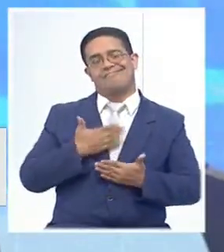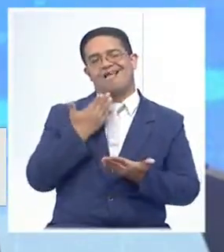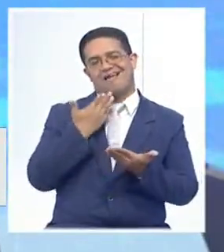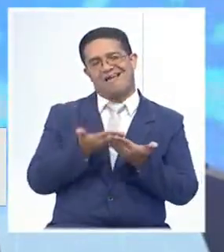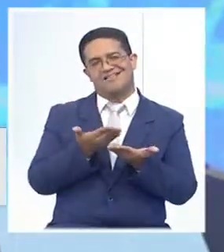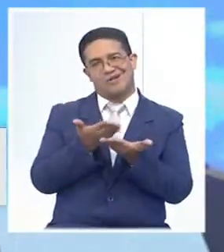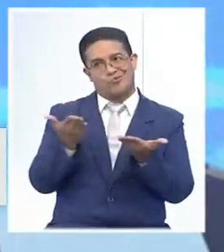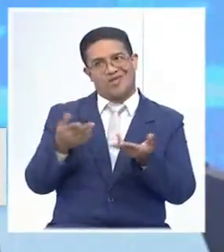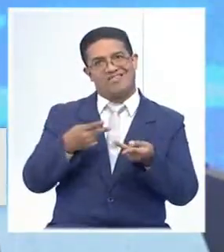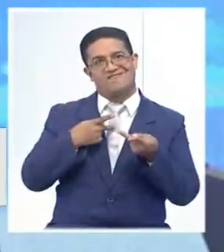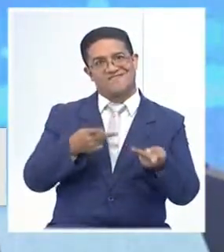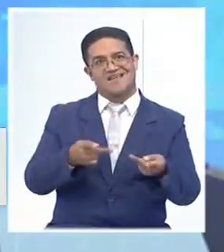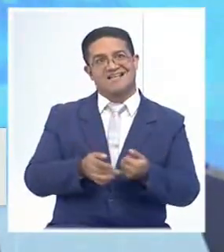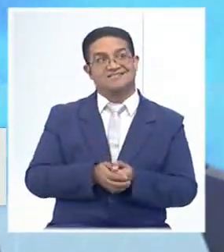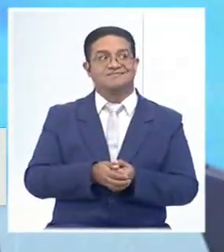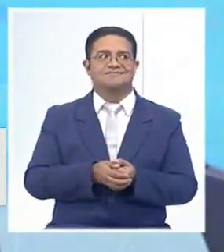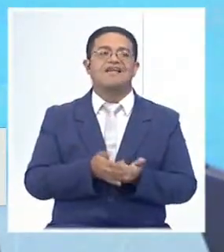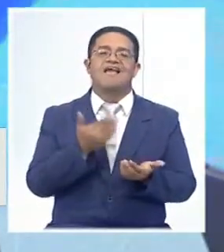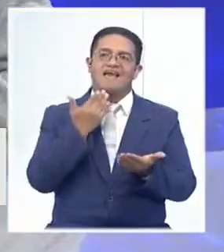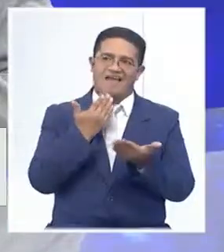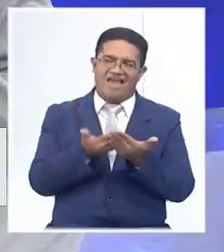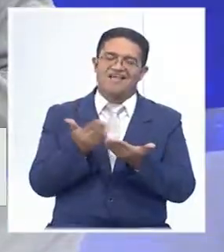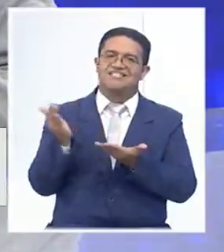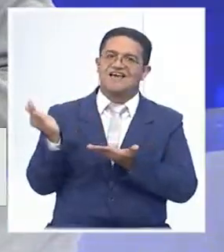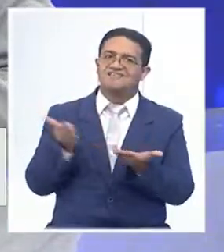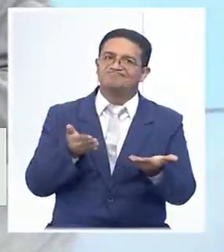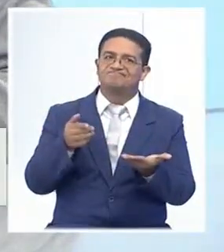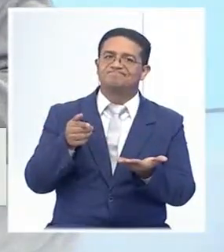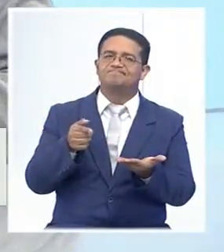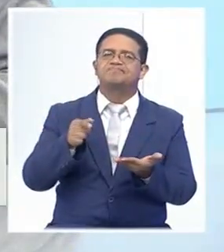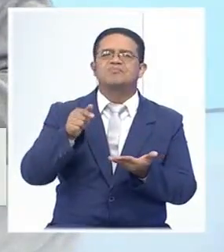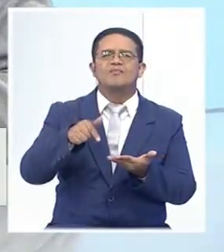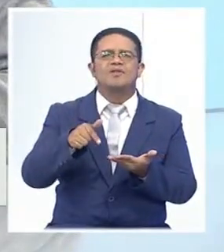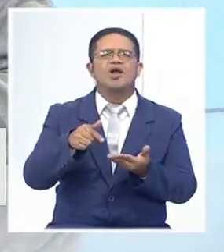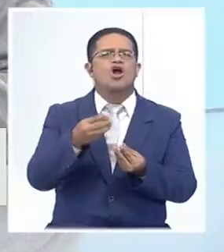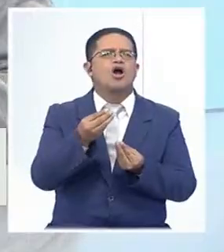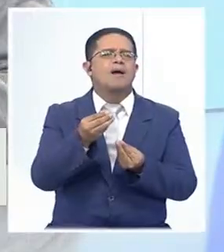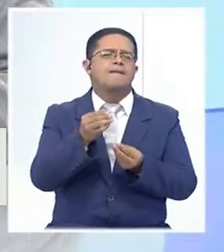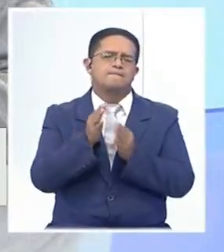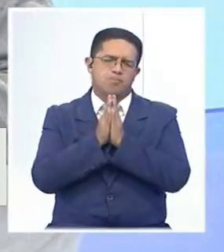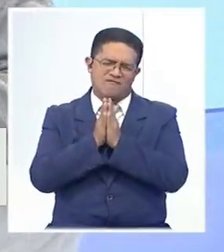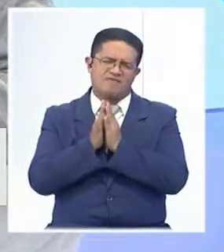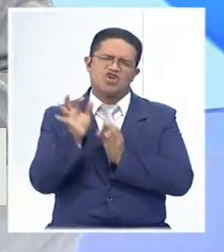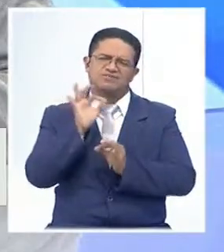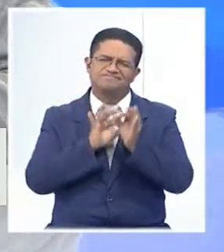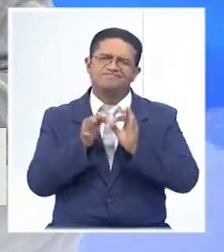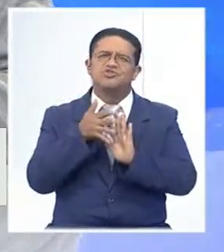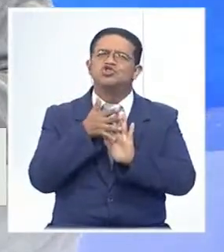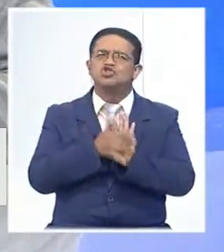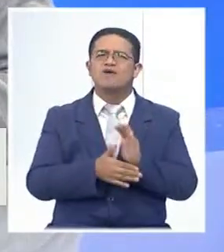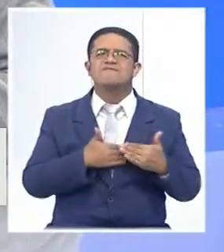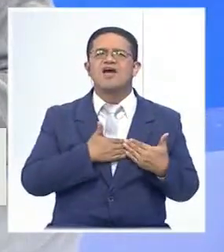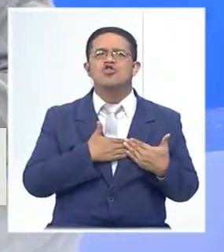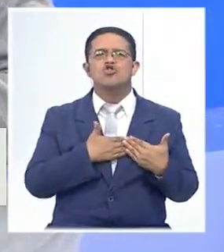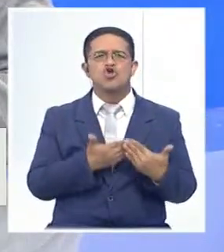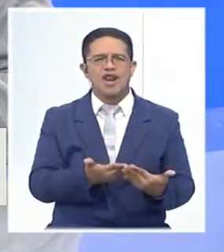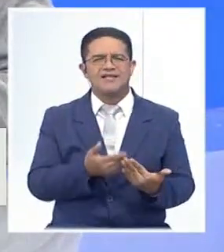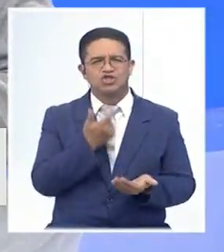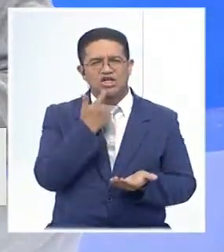por la invitación. Gracias por acompañarnos el día de hoy. Hablemos sobre la donación de sangre en nuestro país. Bueno, es un